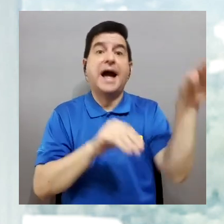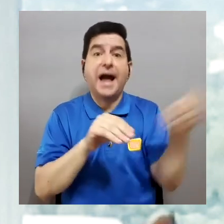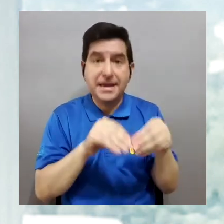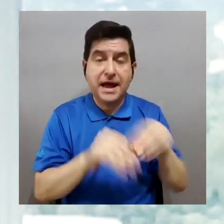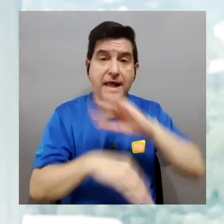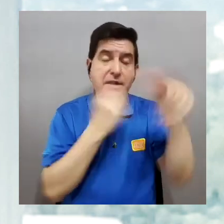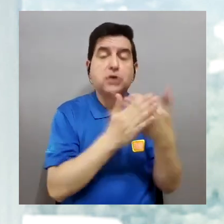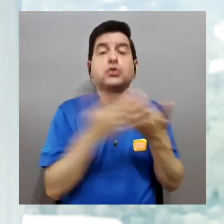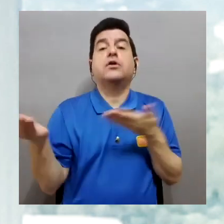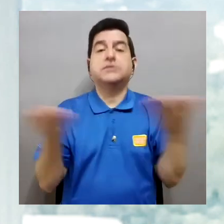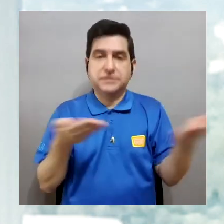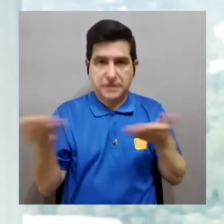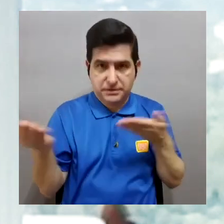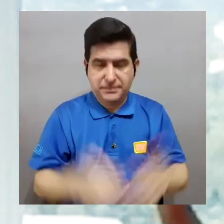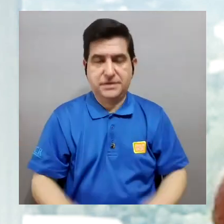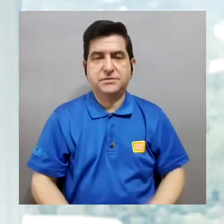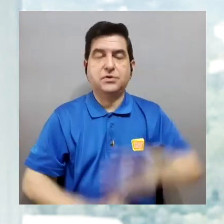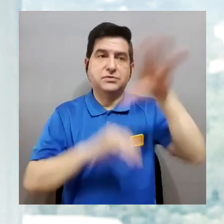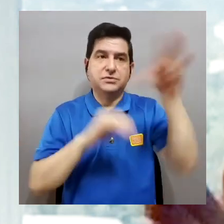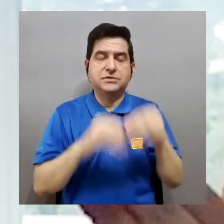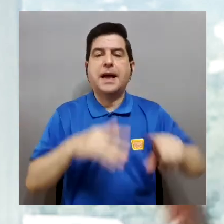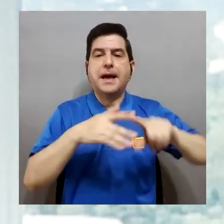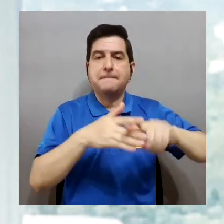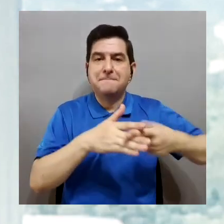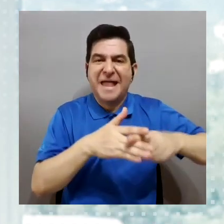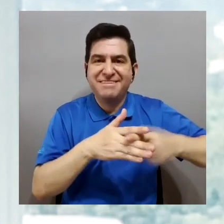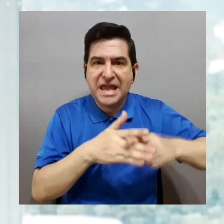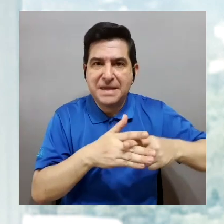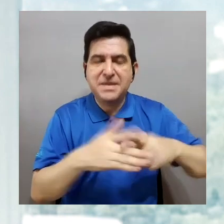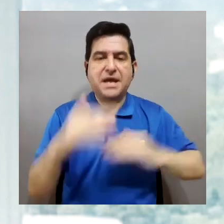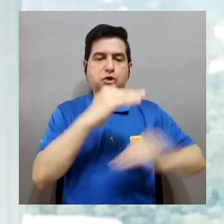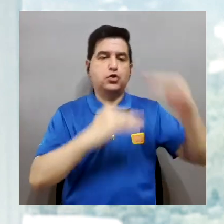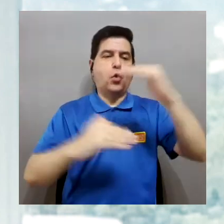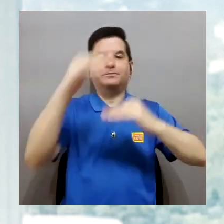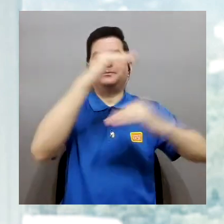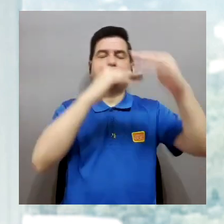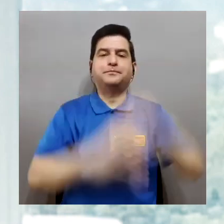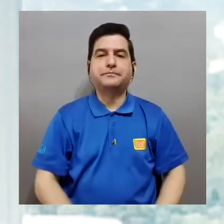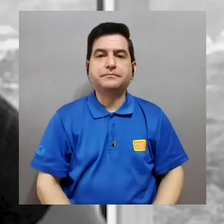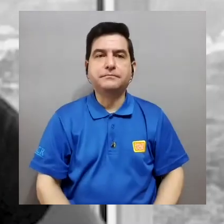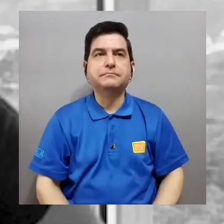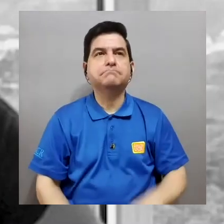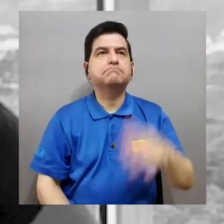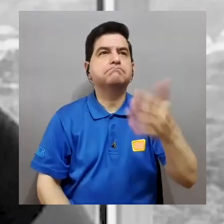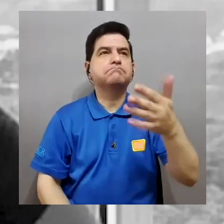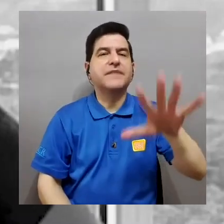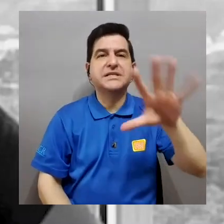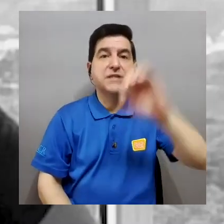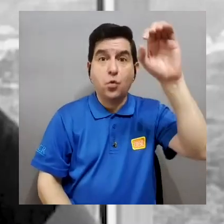eso hay que sumarle pues todos los servicios, hay que sumarle el mantenimiento que cobra el edificio, ronda